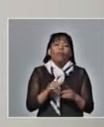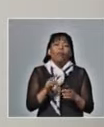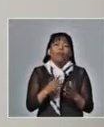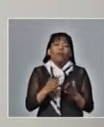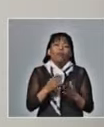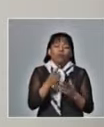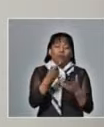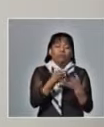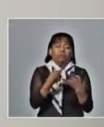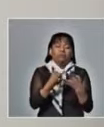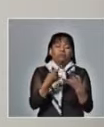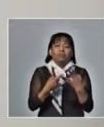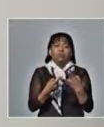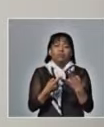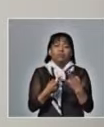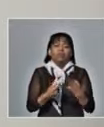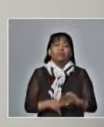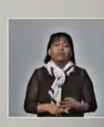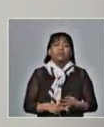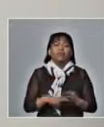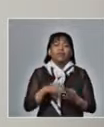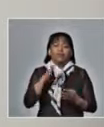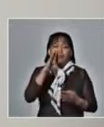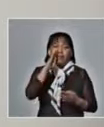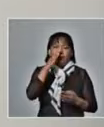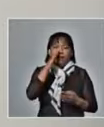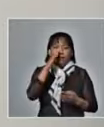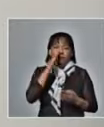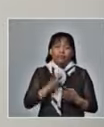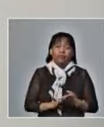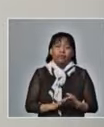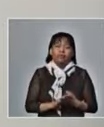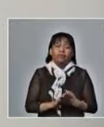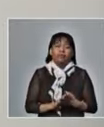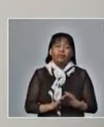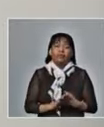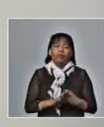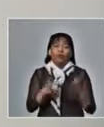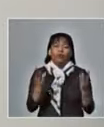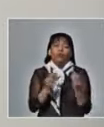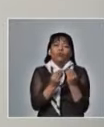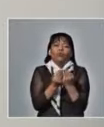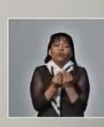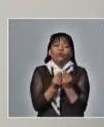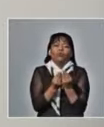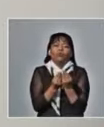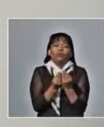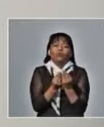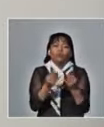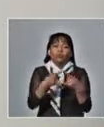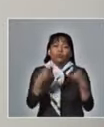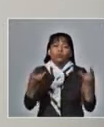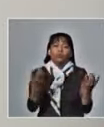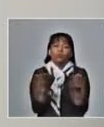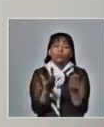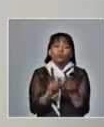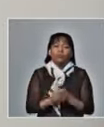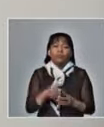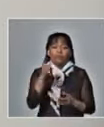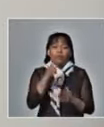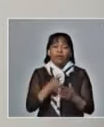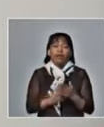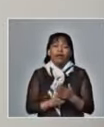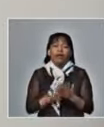es el candidato Luis Miguel Barbosa, de la coalición Juntos Haremos Historia. Para su presentación, candidato,